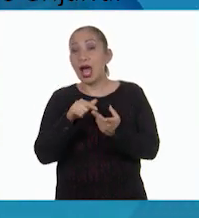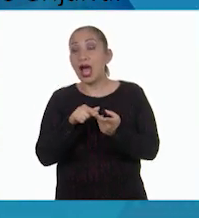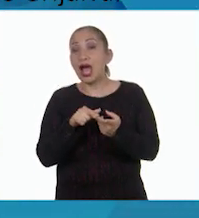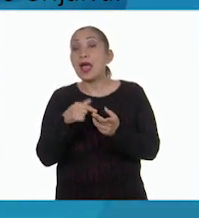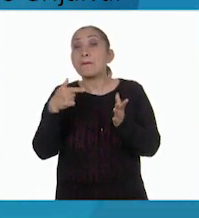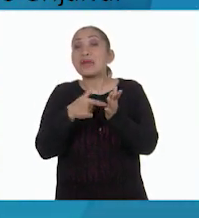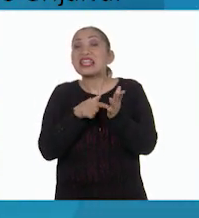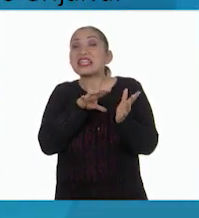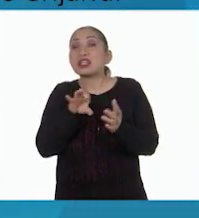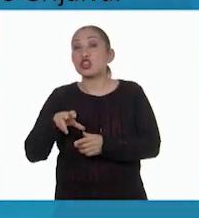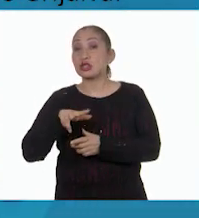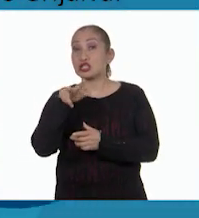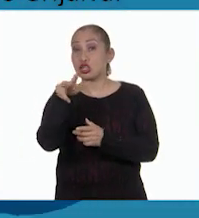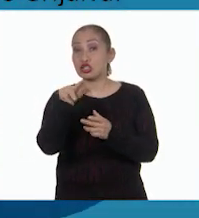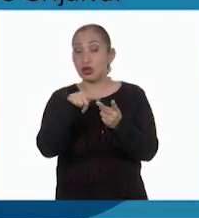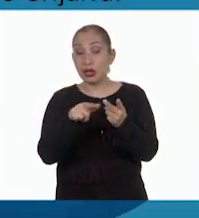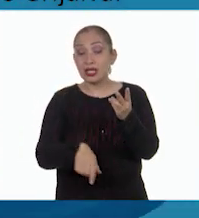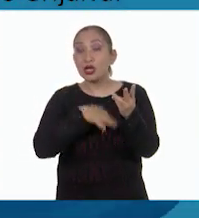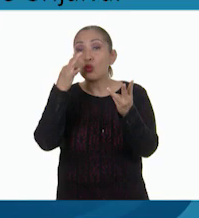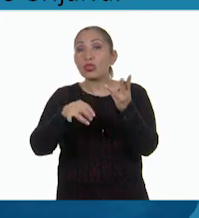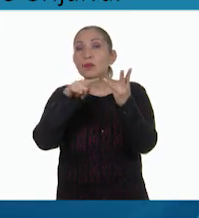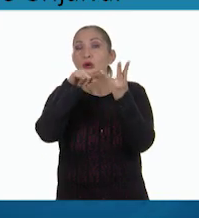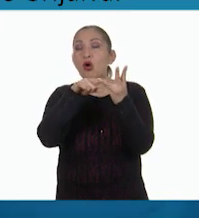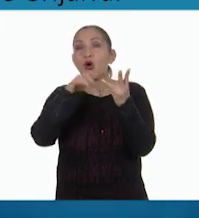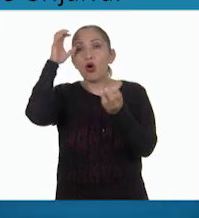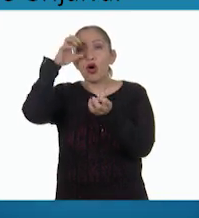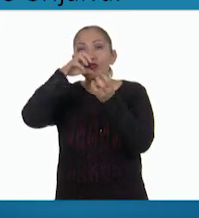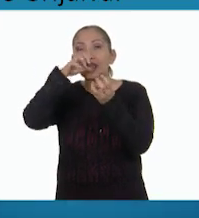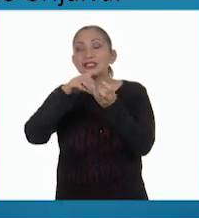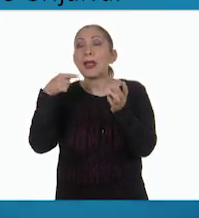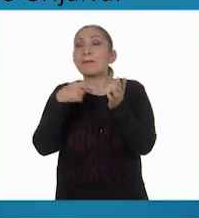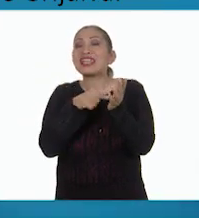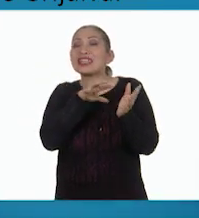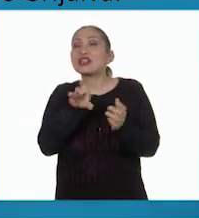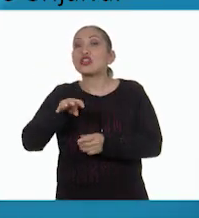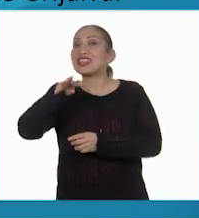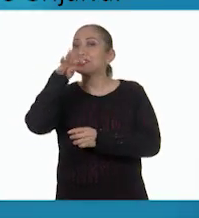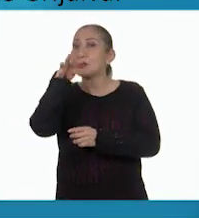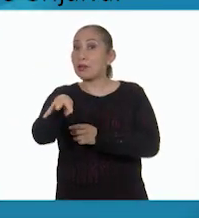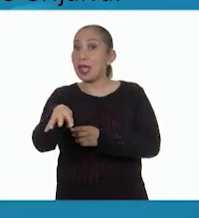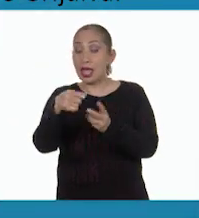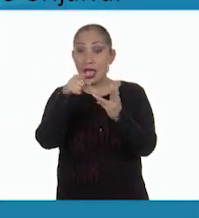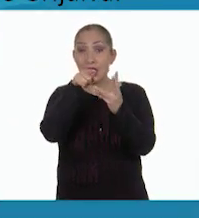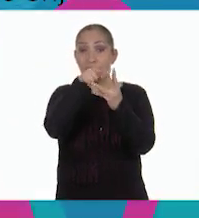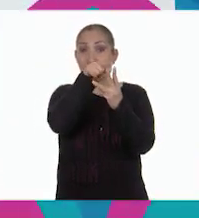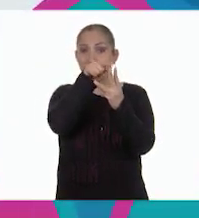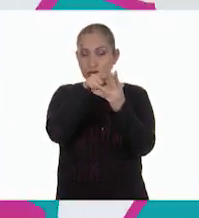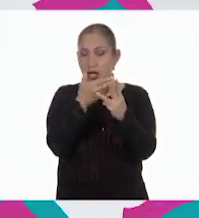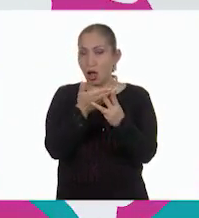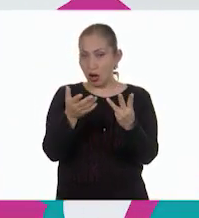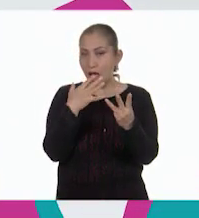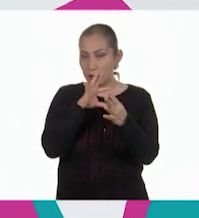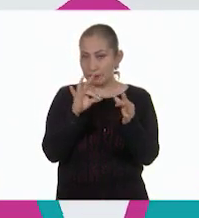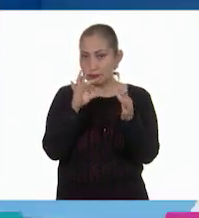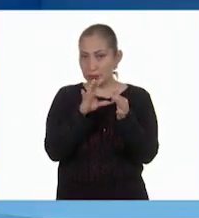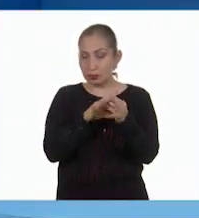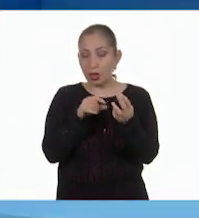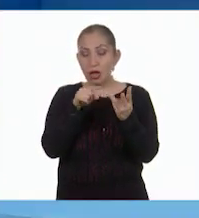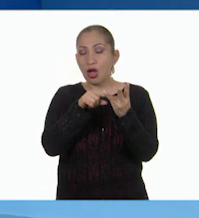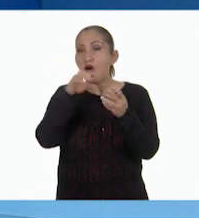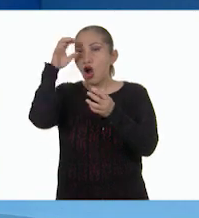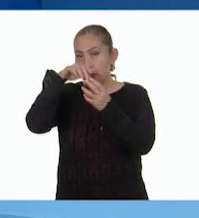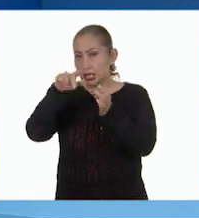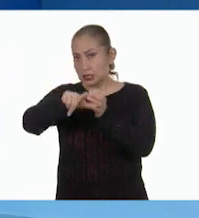1518. Y por último, la de Hernán Cortés en 1519. De las dos primeras hablaremos ahora. La de Cortés